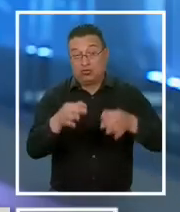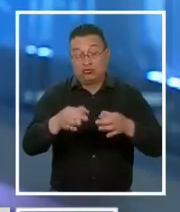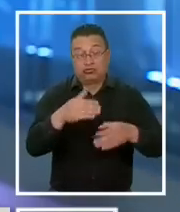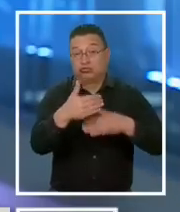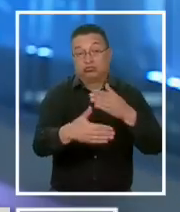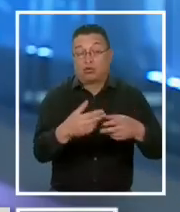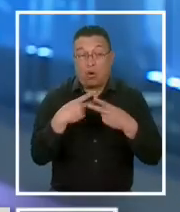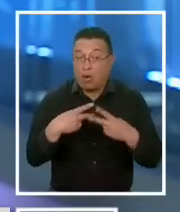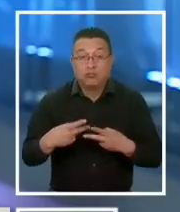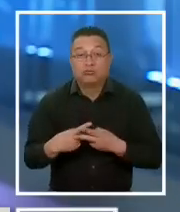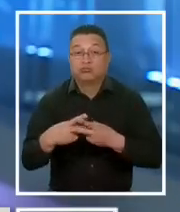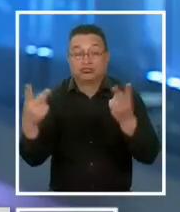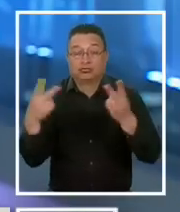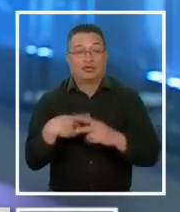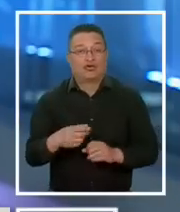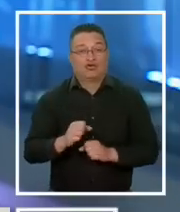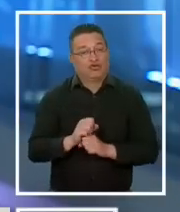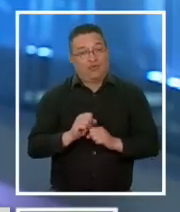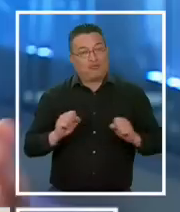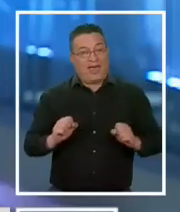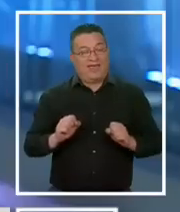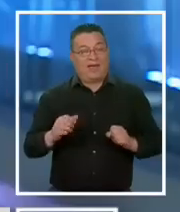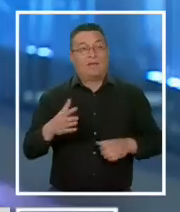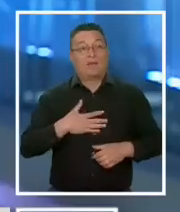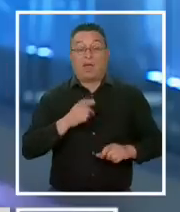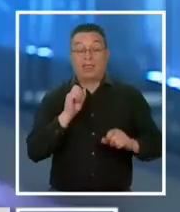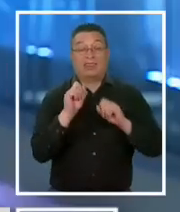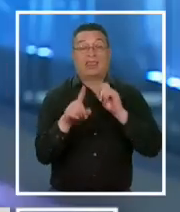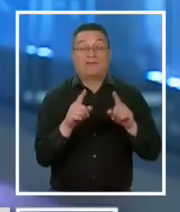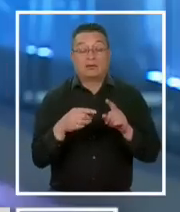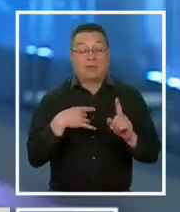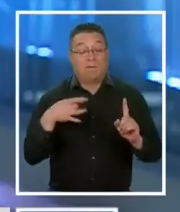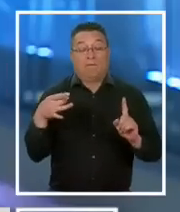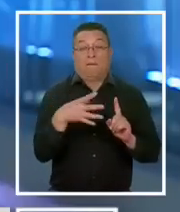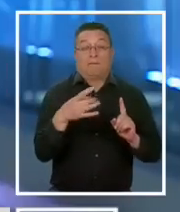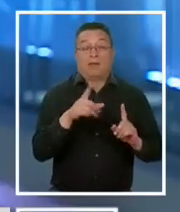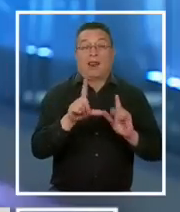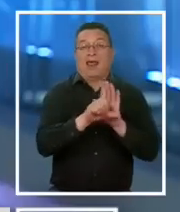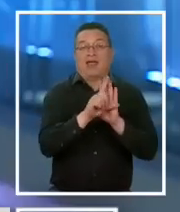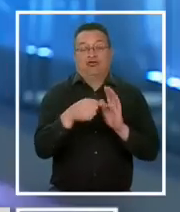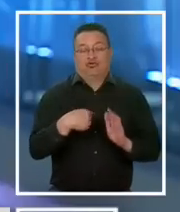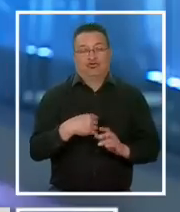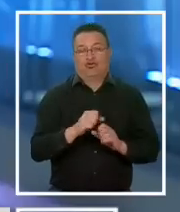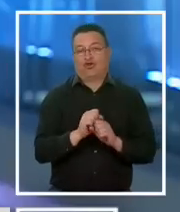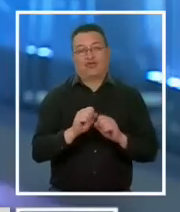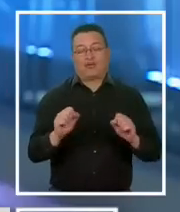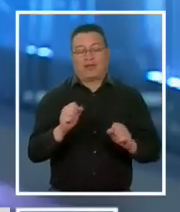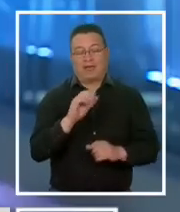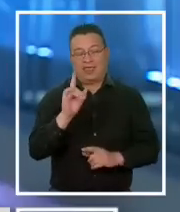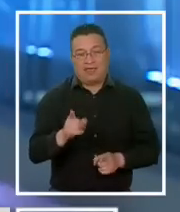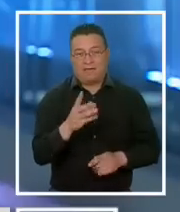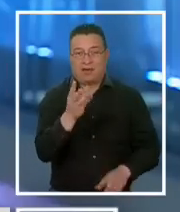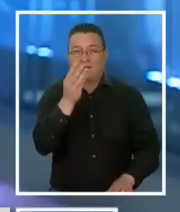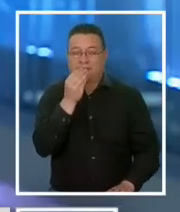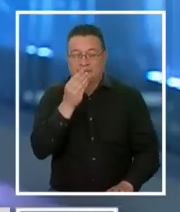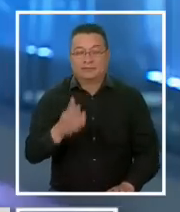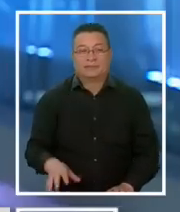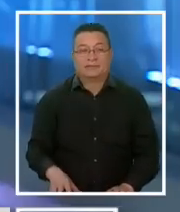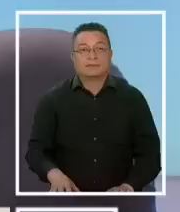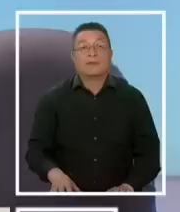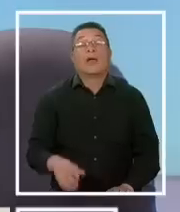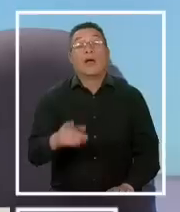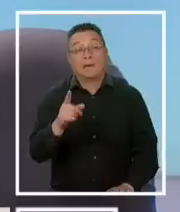no le puedo dar a conocer antecedentes públicamente no para mi defensa voy a violar la ley por eso no le puedo dar más antecedentes ya pero